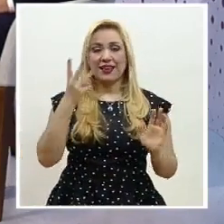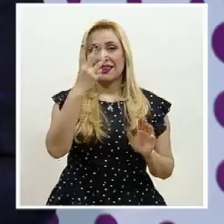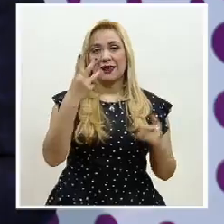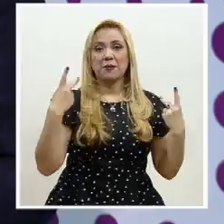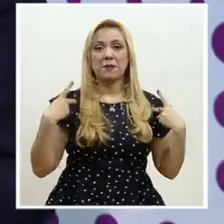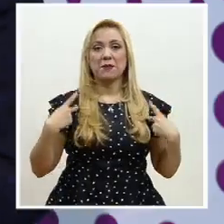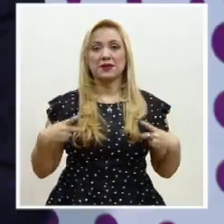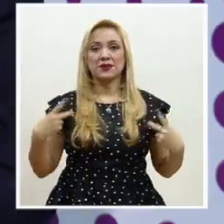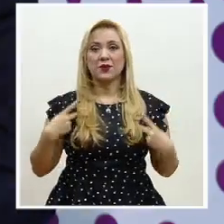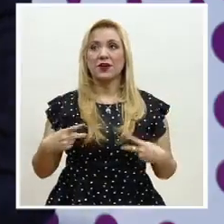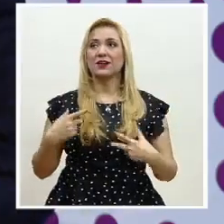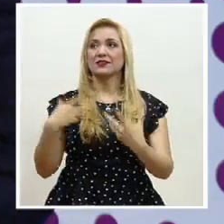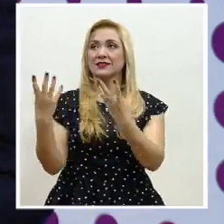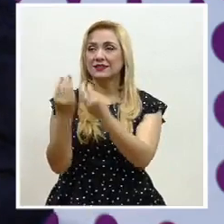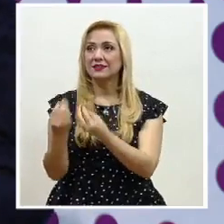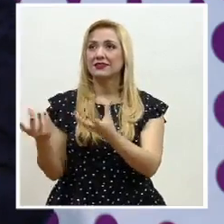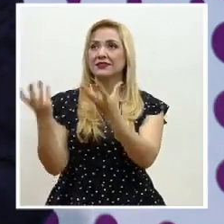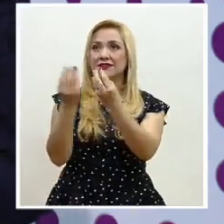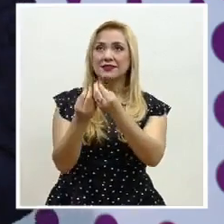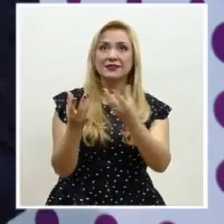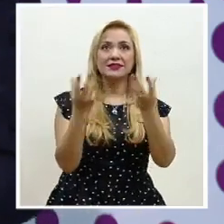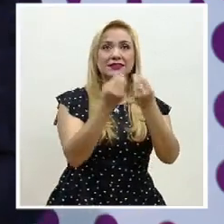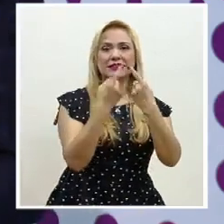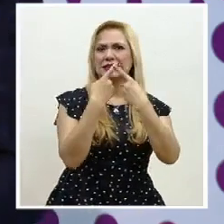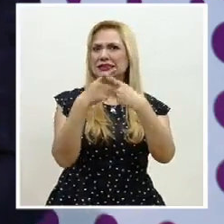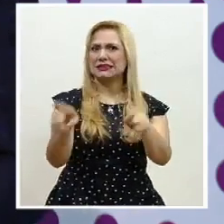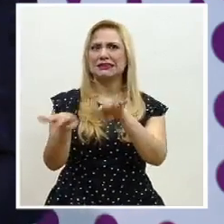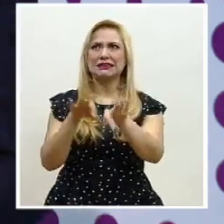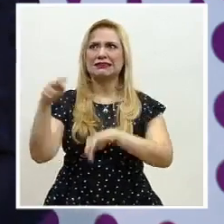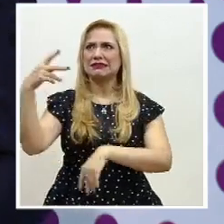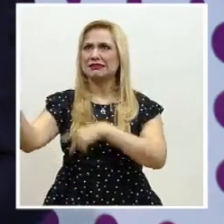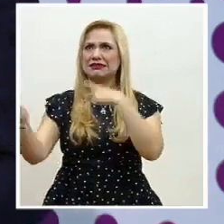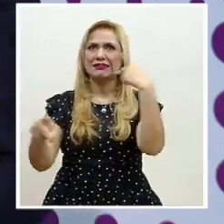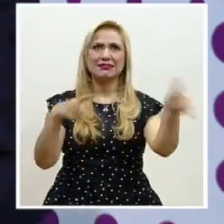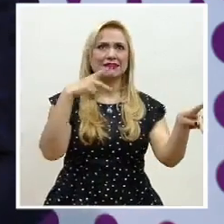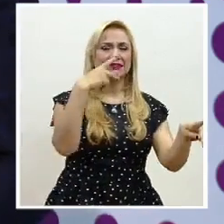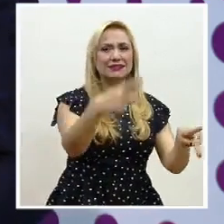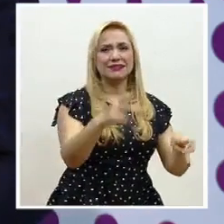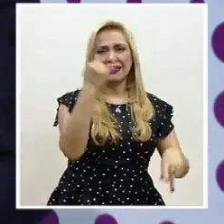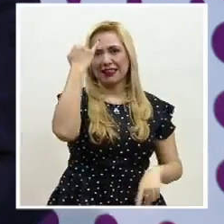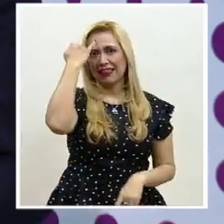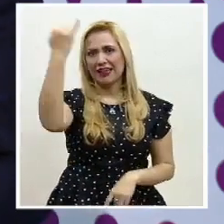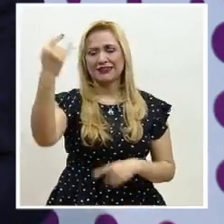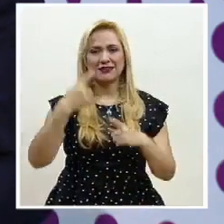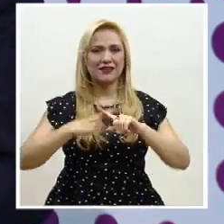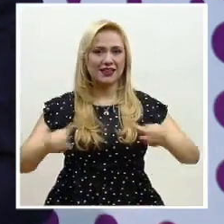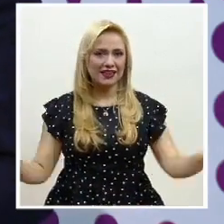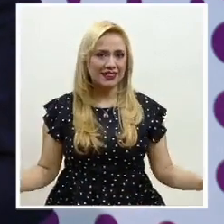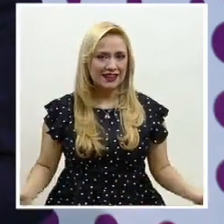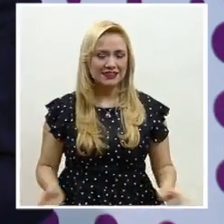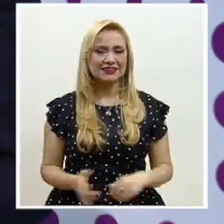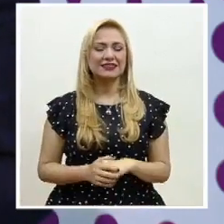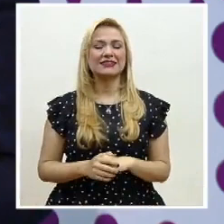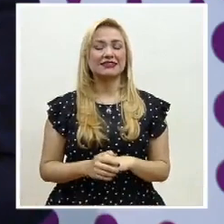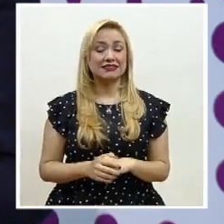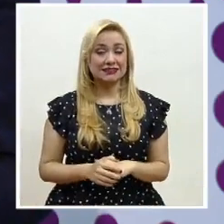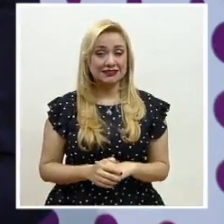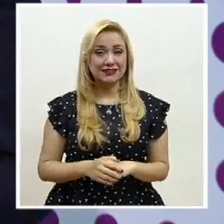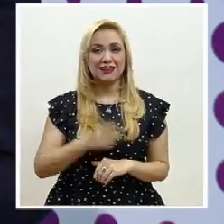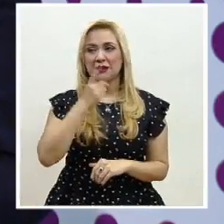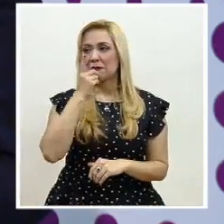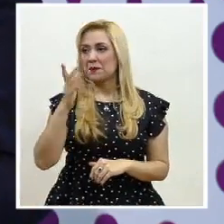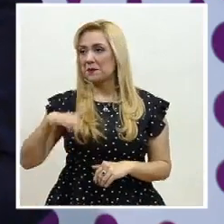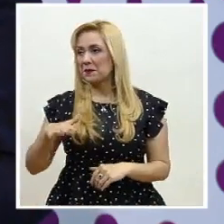3 personas titulares, con dinámicas de trabajo además completamente distintas. Ahí también diría yo, por ejemplo, retroalimentando un poquito lo que comentaba Fernando, lo que comentaba